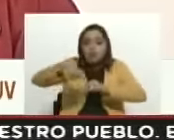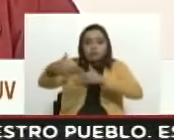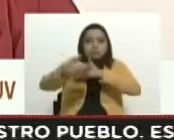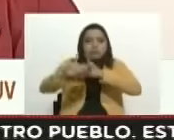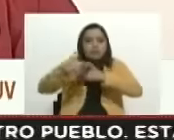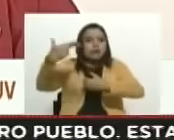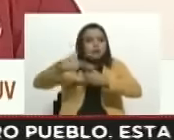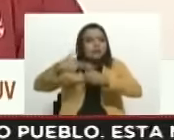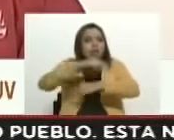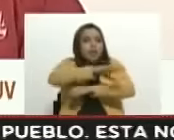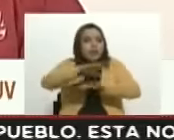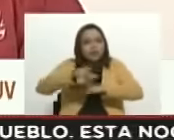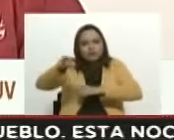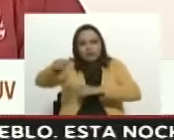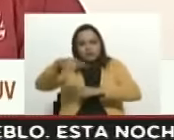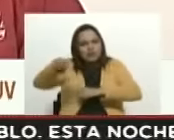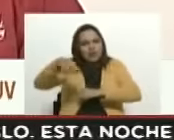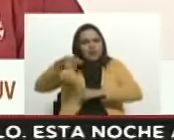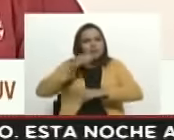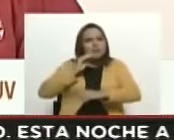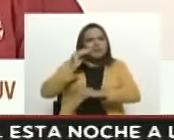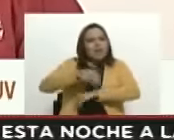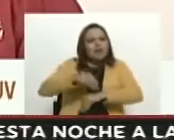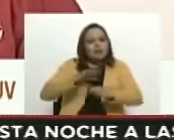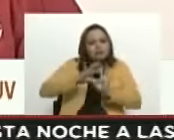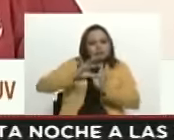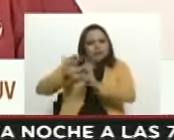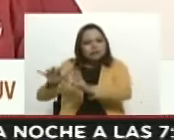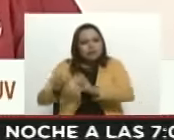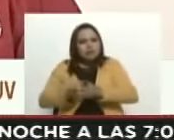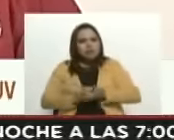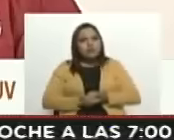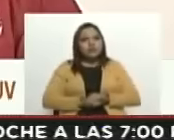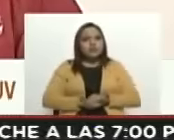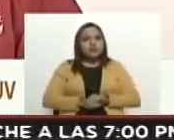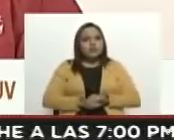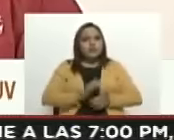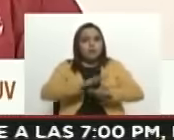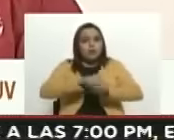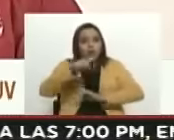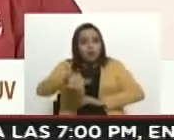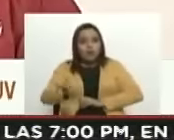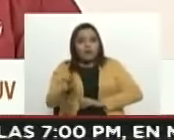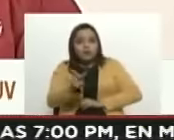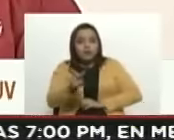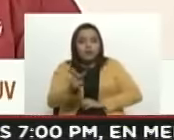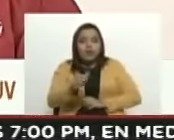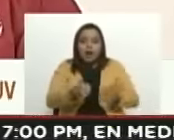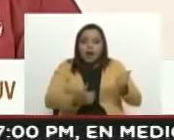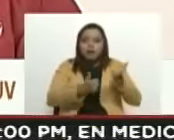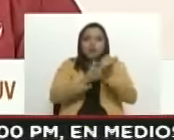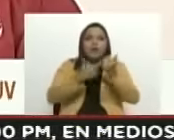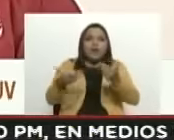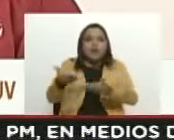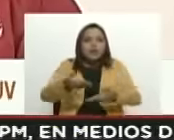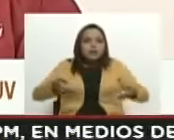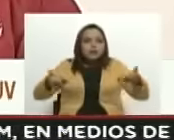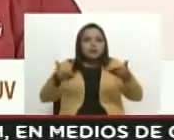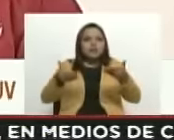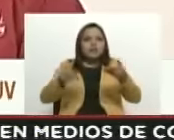recibirán más migrantes. Porque estas islas que Venezuela hoy colabora con ellos, van